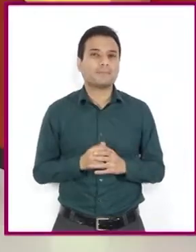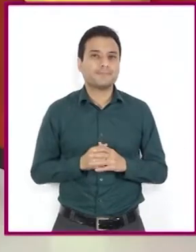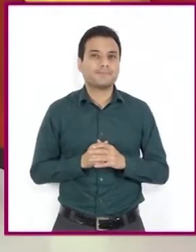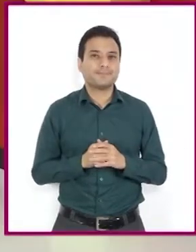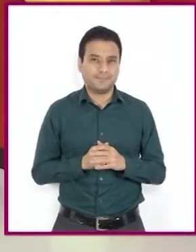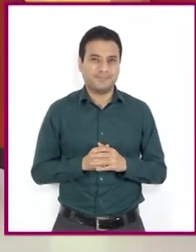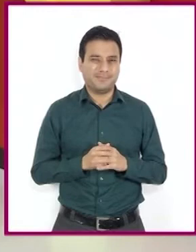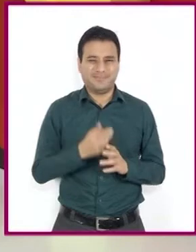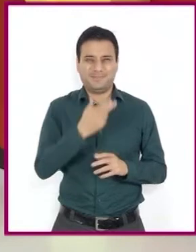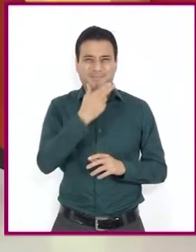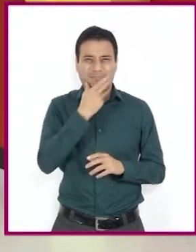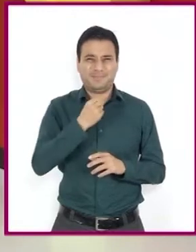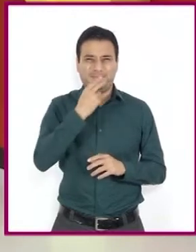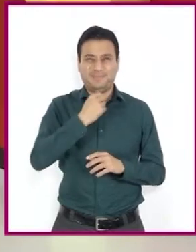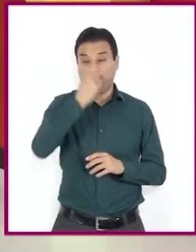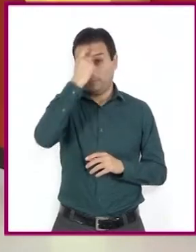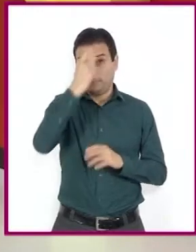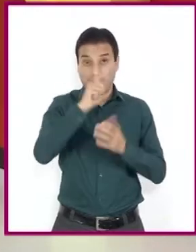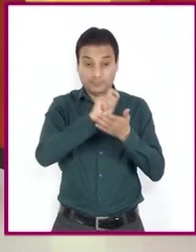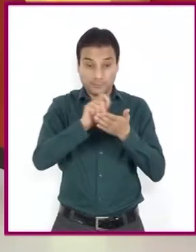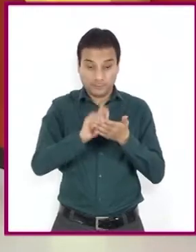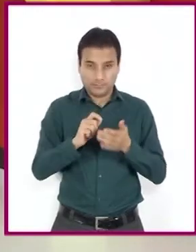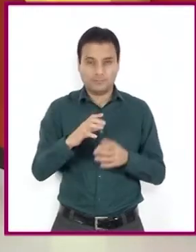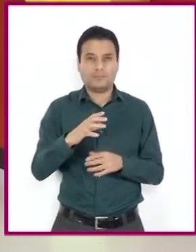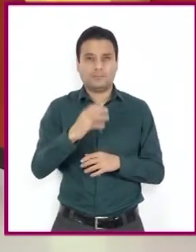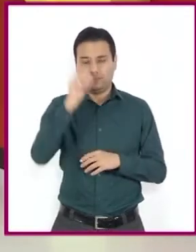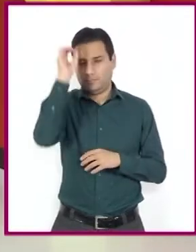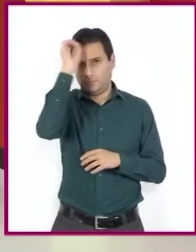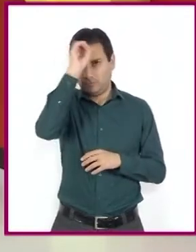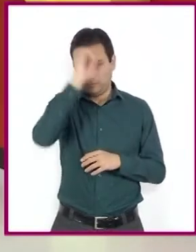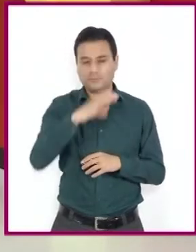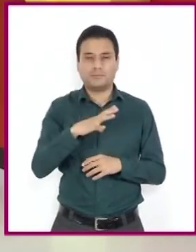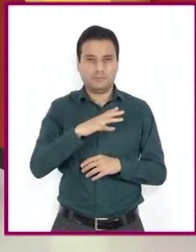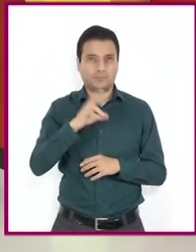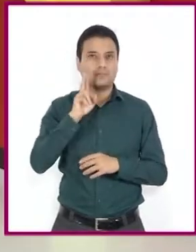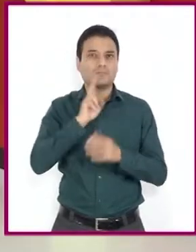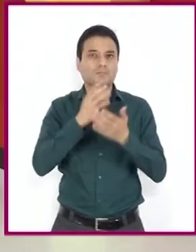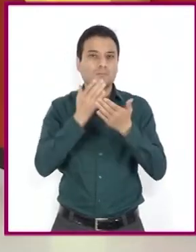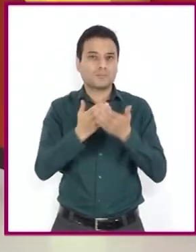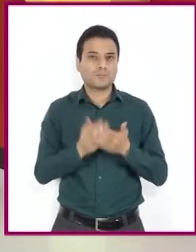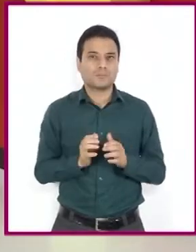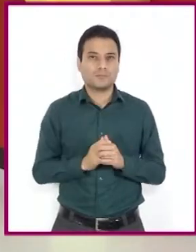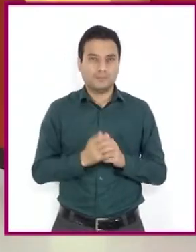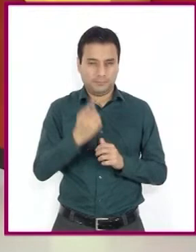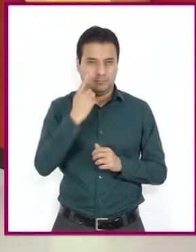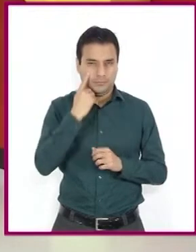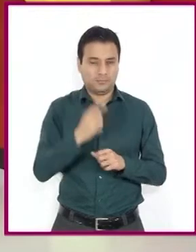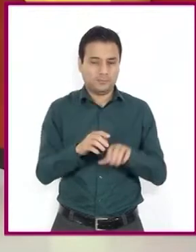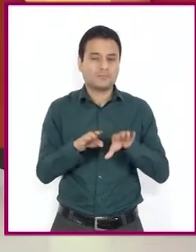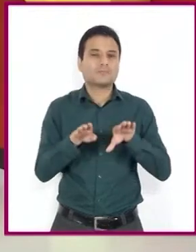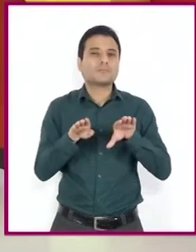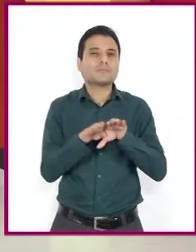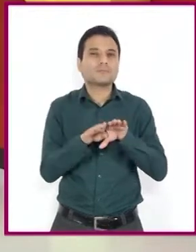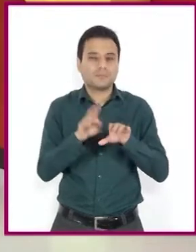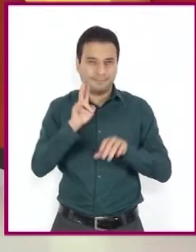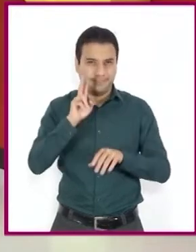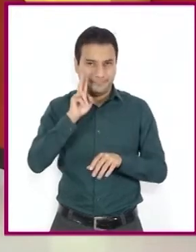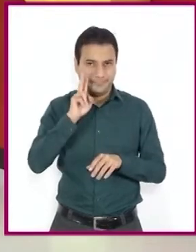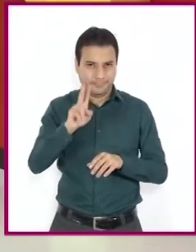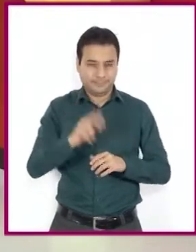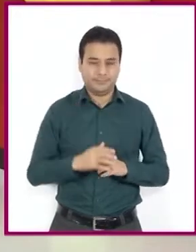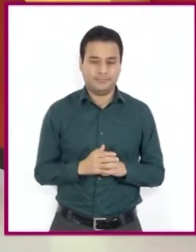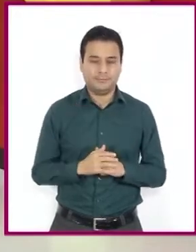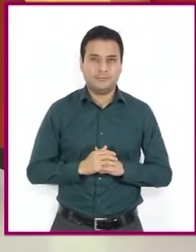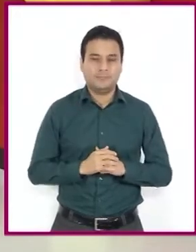del autor y además es necesario considerar la narración lineal y cuidar la secuencia de